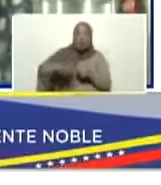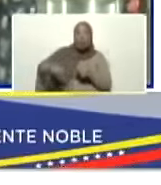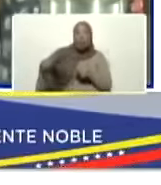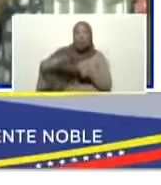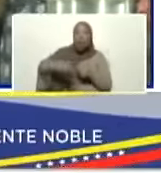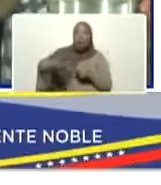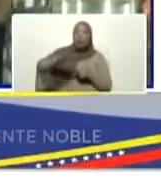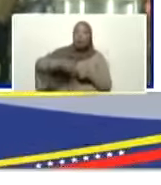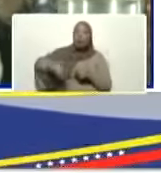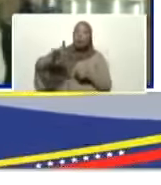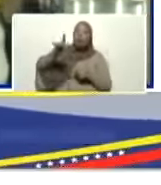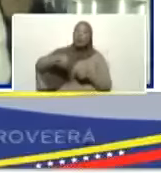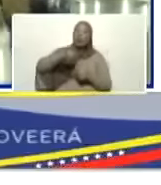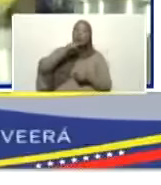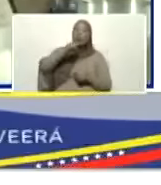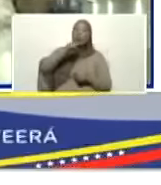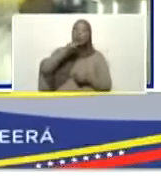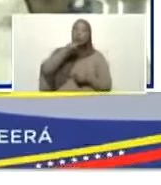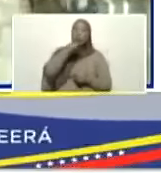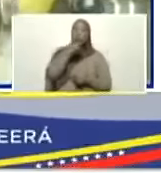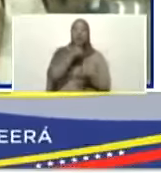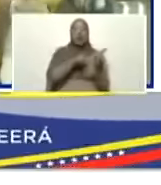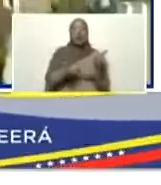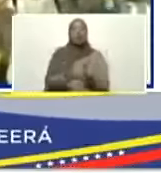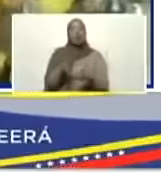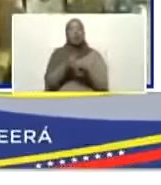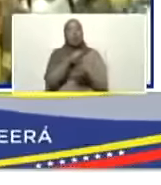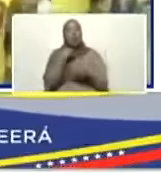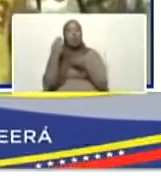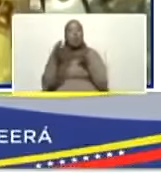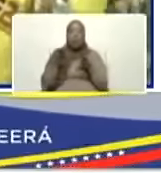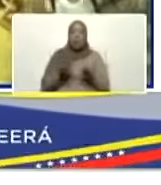rodeado, listo para recibir la muerte.